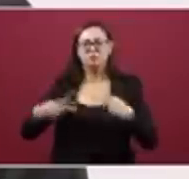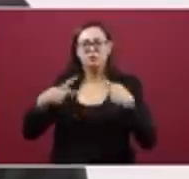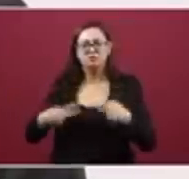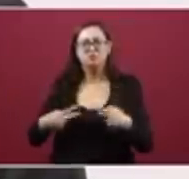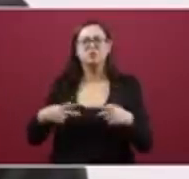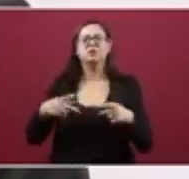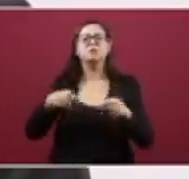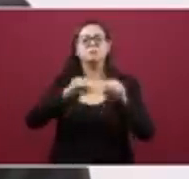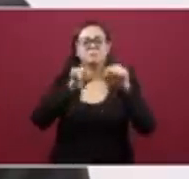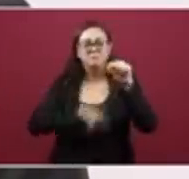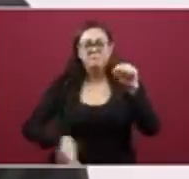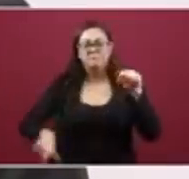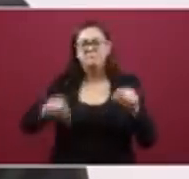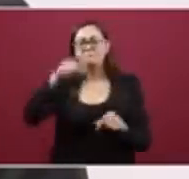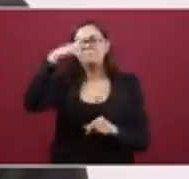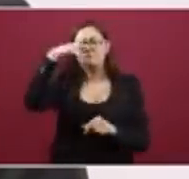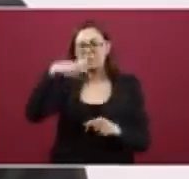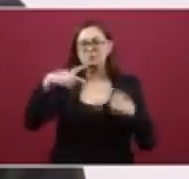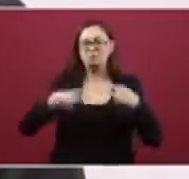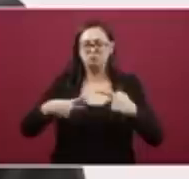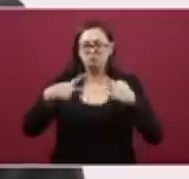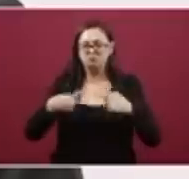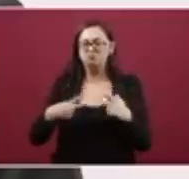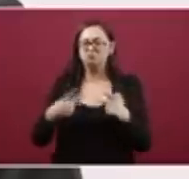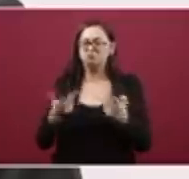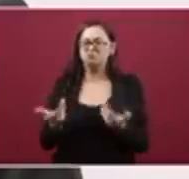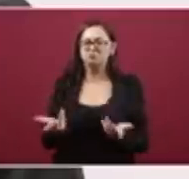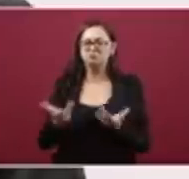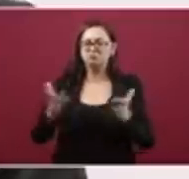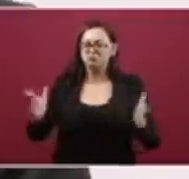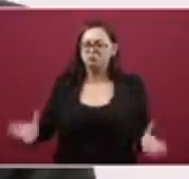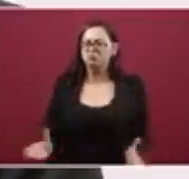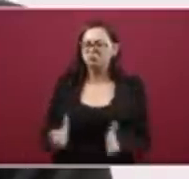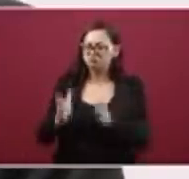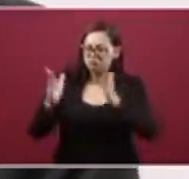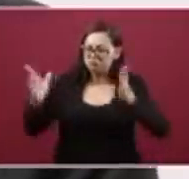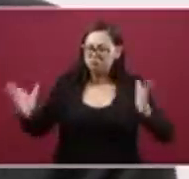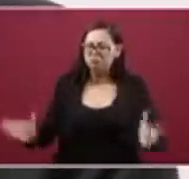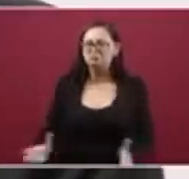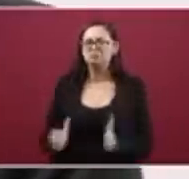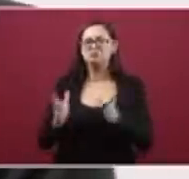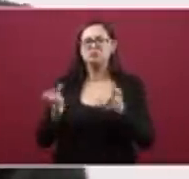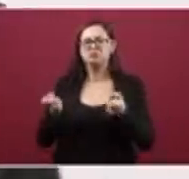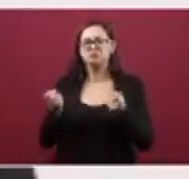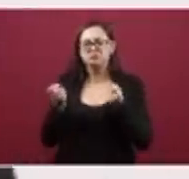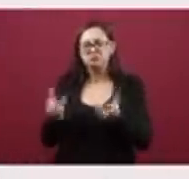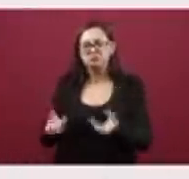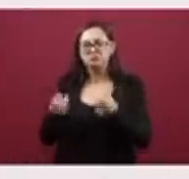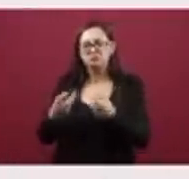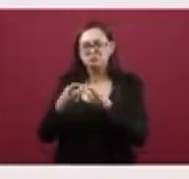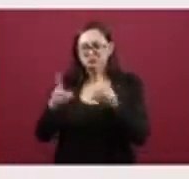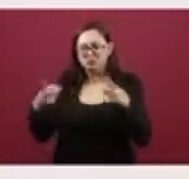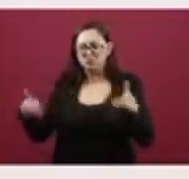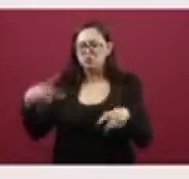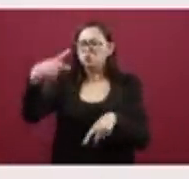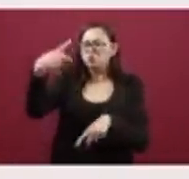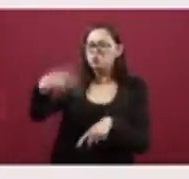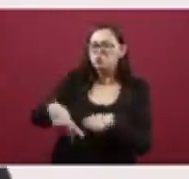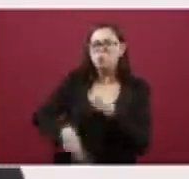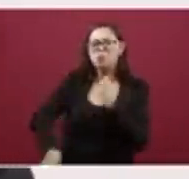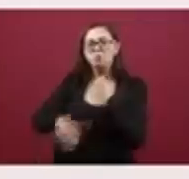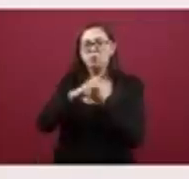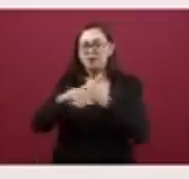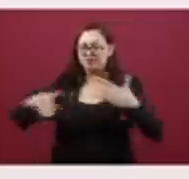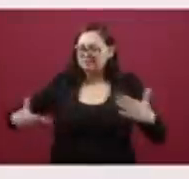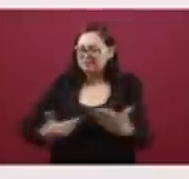posibilidad de ser felices dónde nacieron dónde están sus